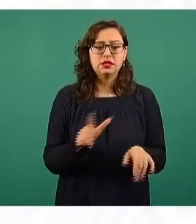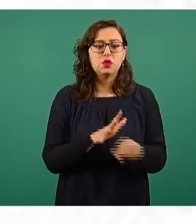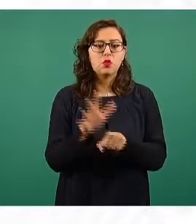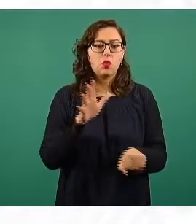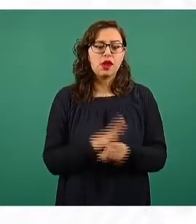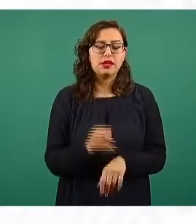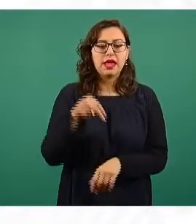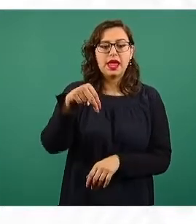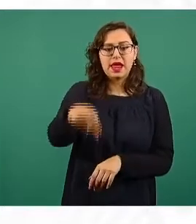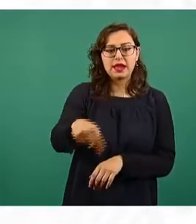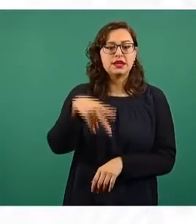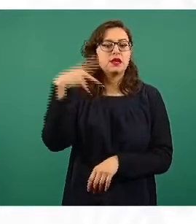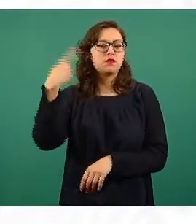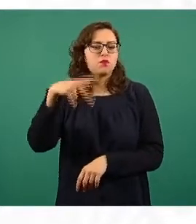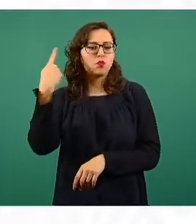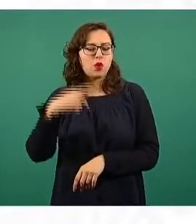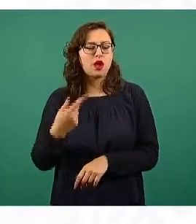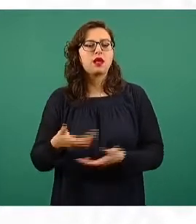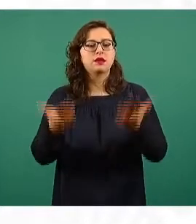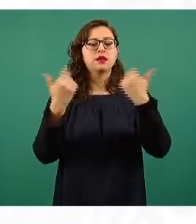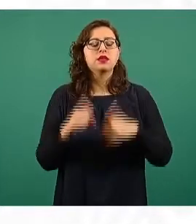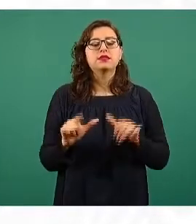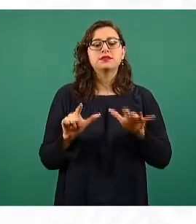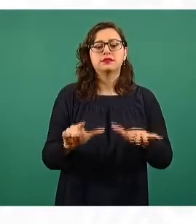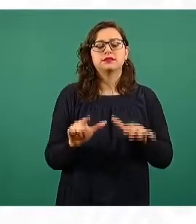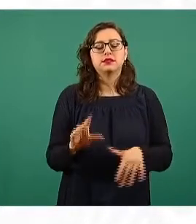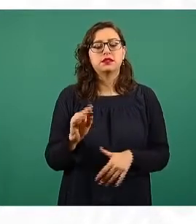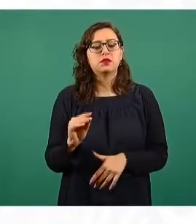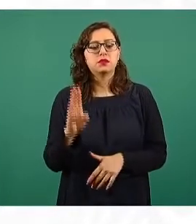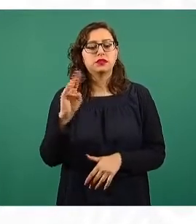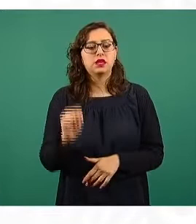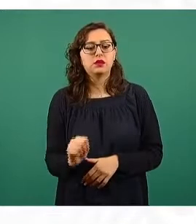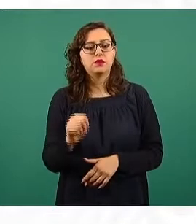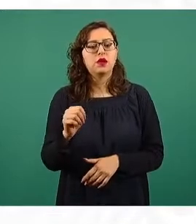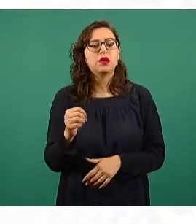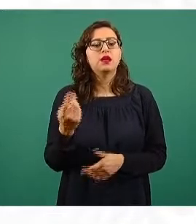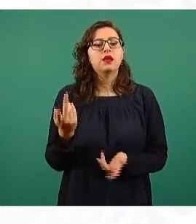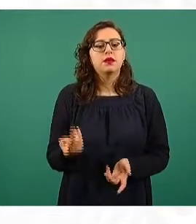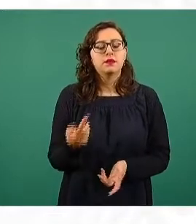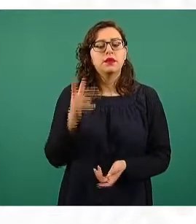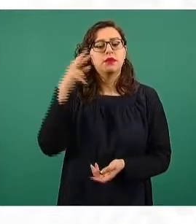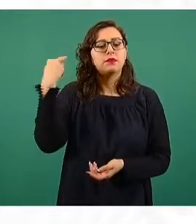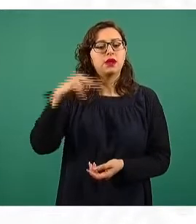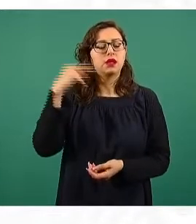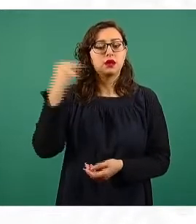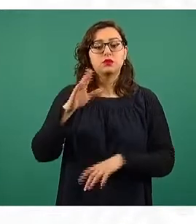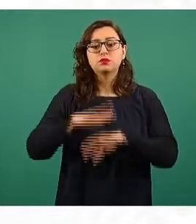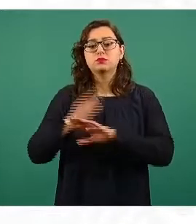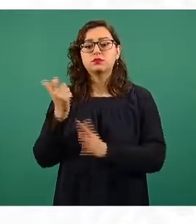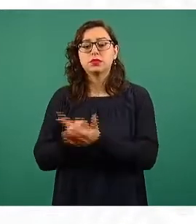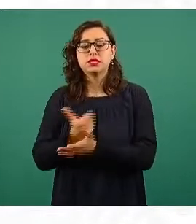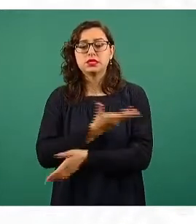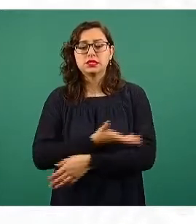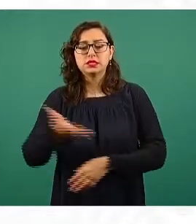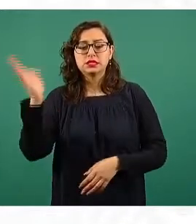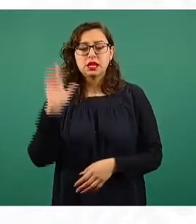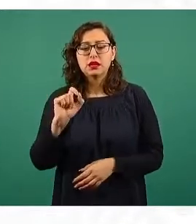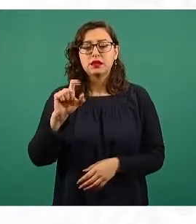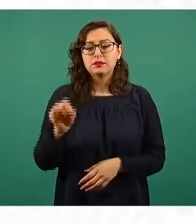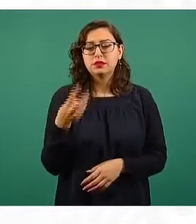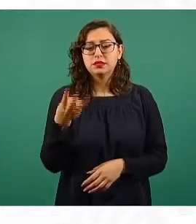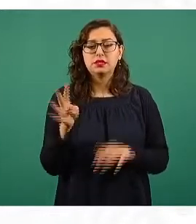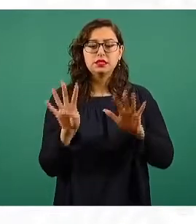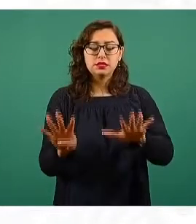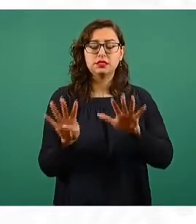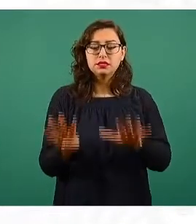en Tepeaca, Puebla, y 17.99 franquicia Pemex en Boca del Río, Veracruz. Las más caras, 23 pesos 19 centavos